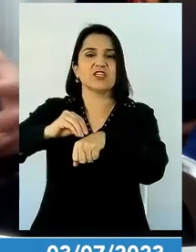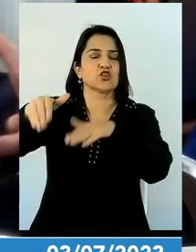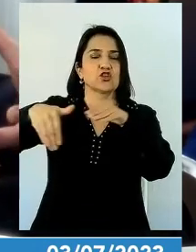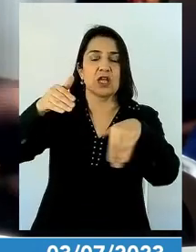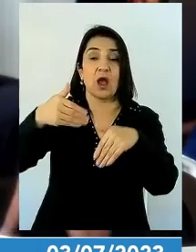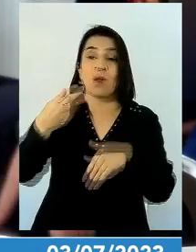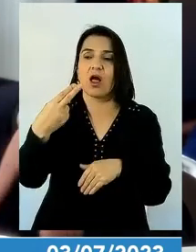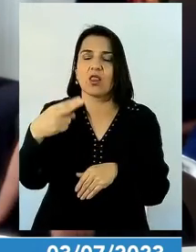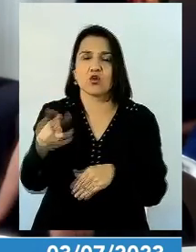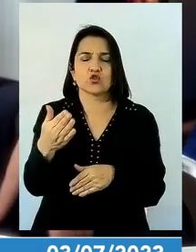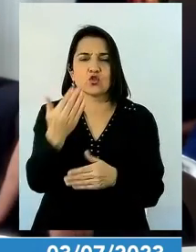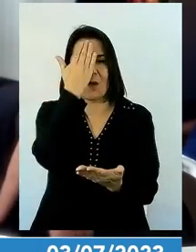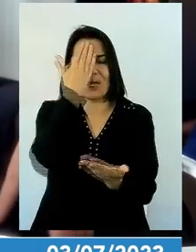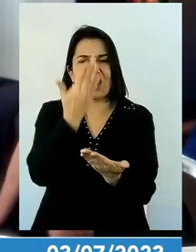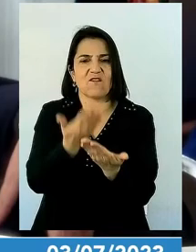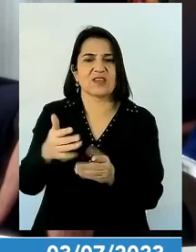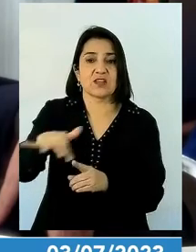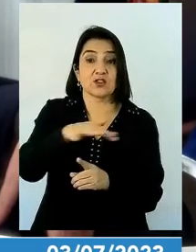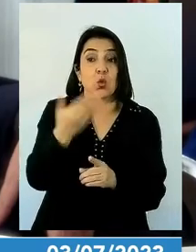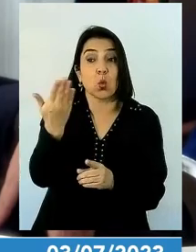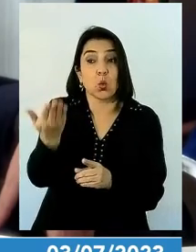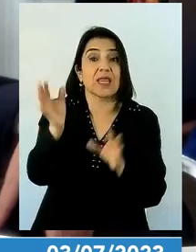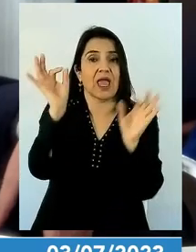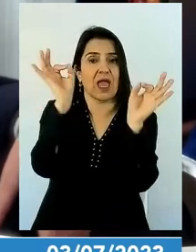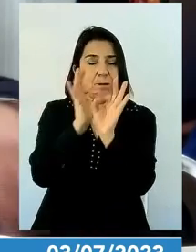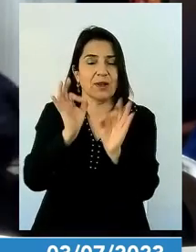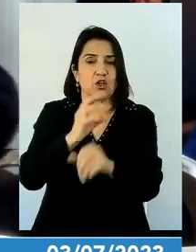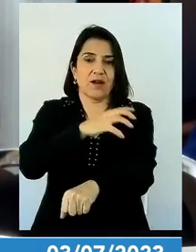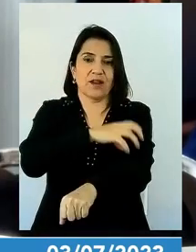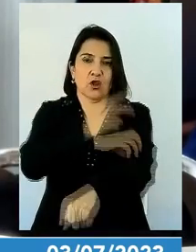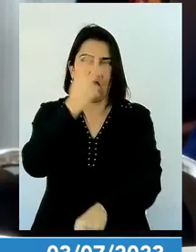misma describe en la región de Coquimbo?